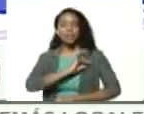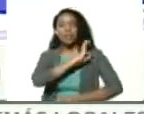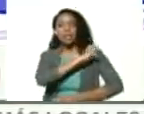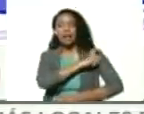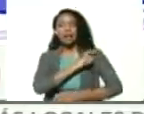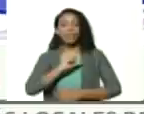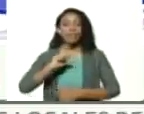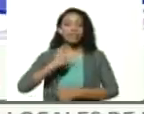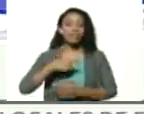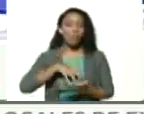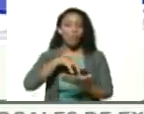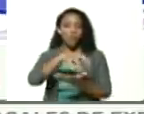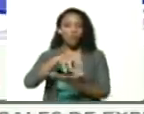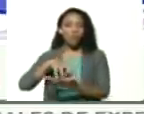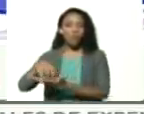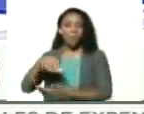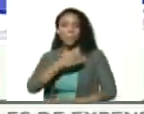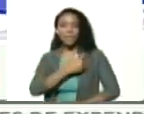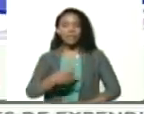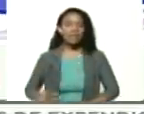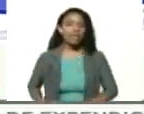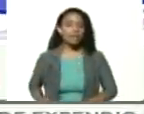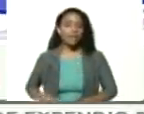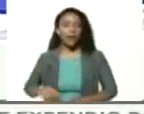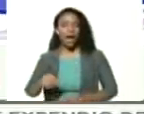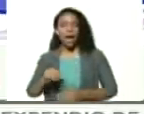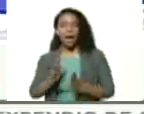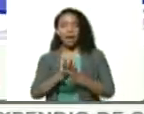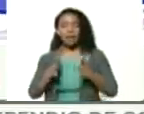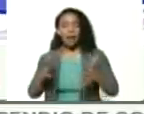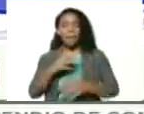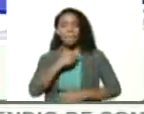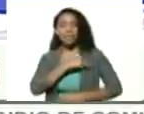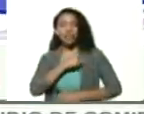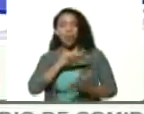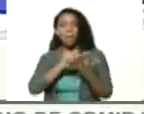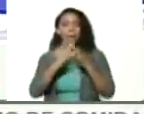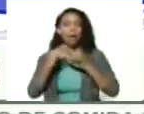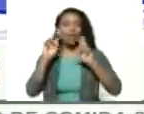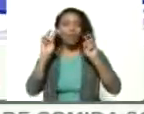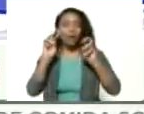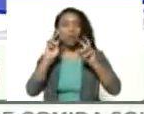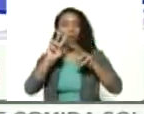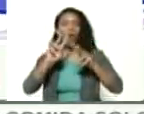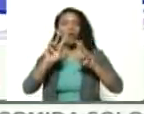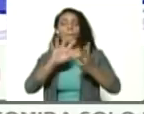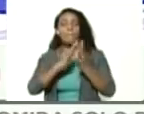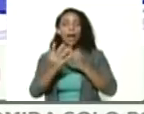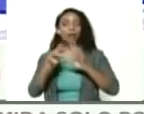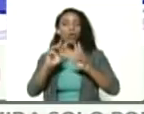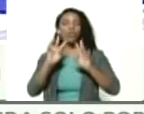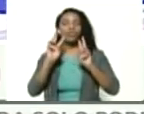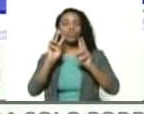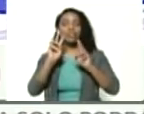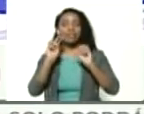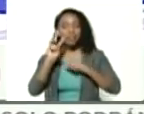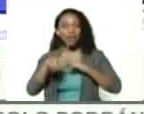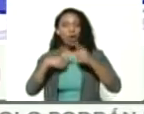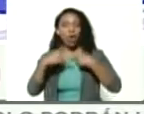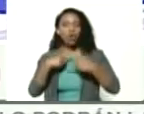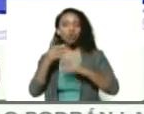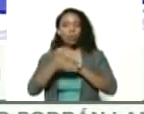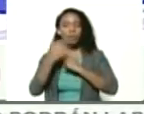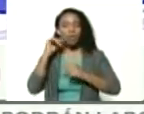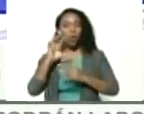división Raúl Paredes, presidente de la Gran Misión Barrio Nuevo, Barrio Tricolor, y todos los diputados y diputadas